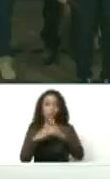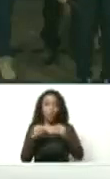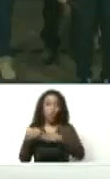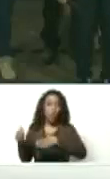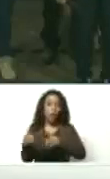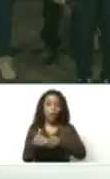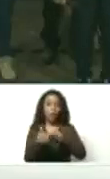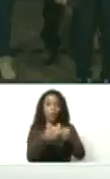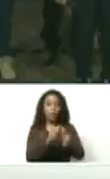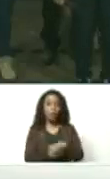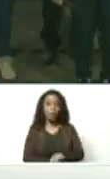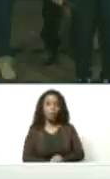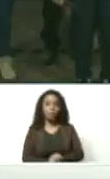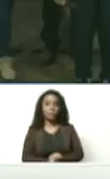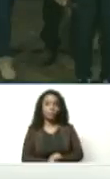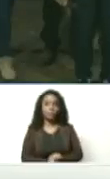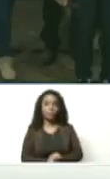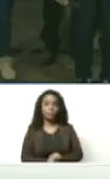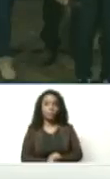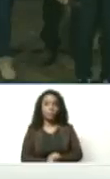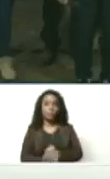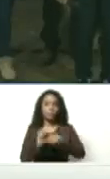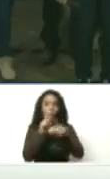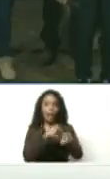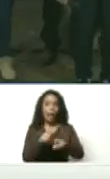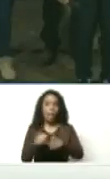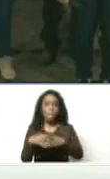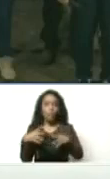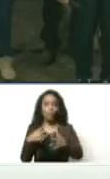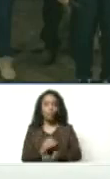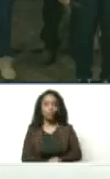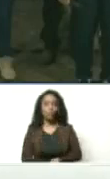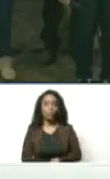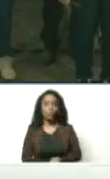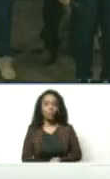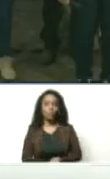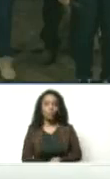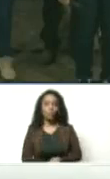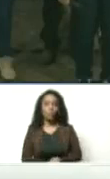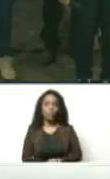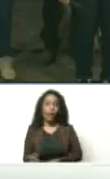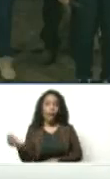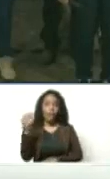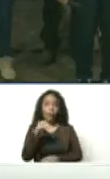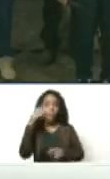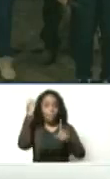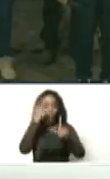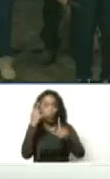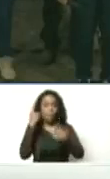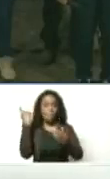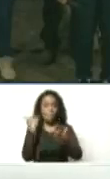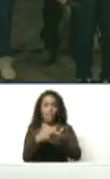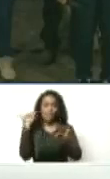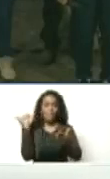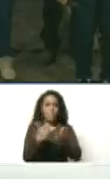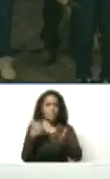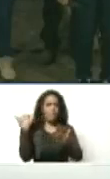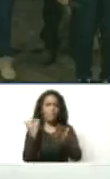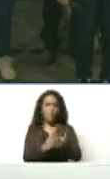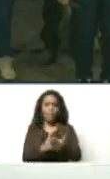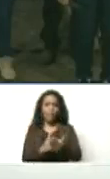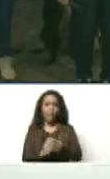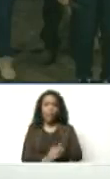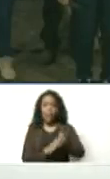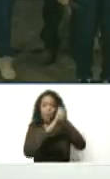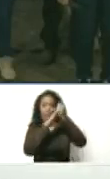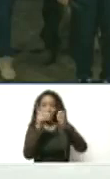carreras del campo, Castro Soteldo. Y además formar a miles de miles de miles de